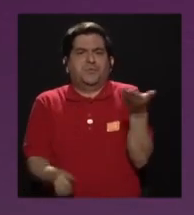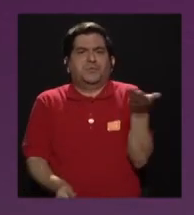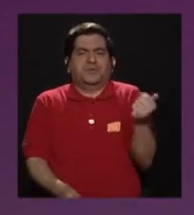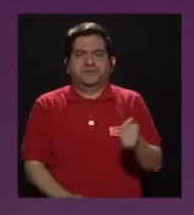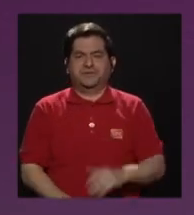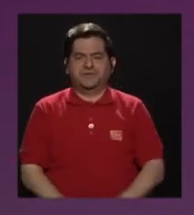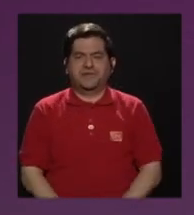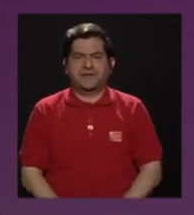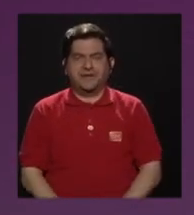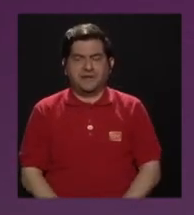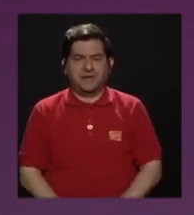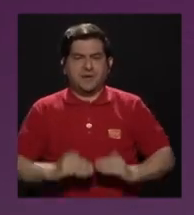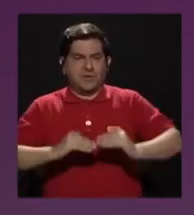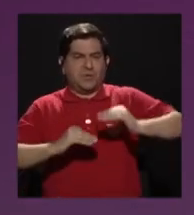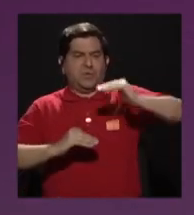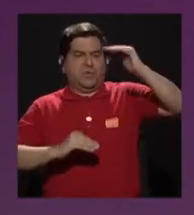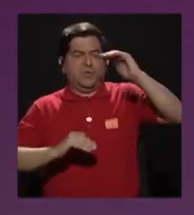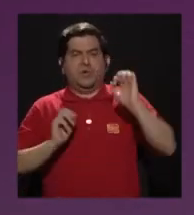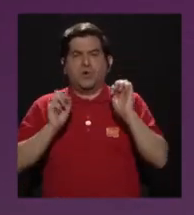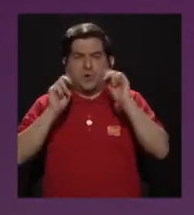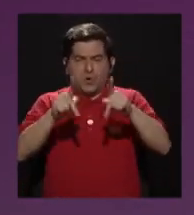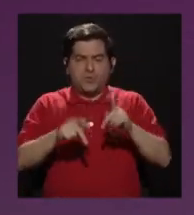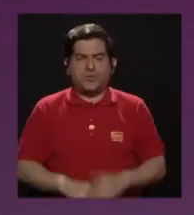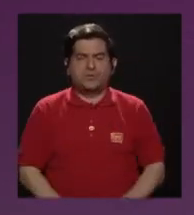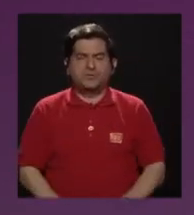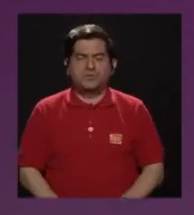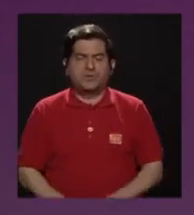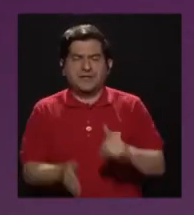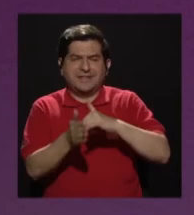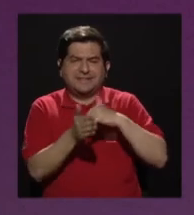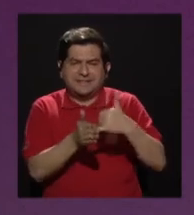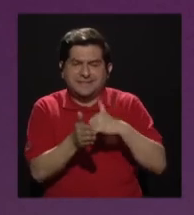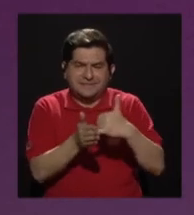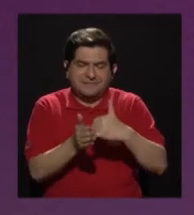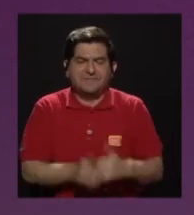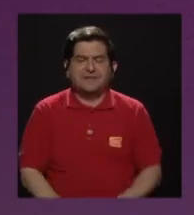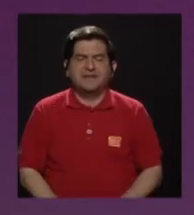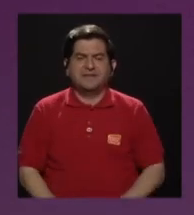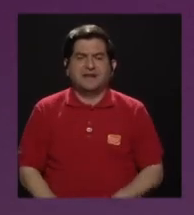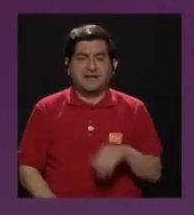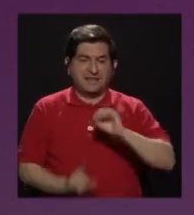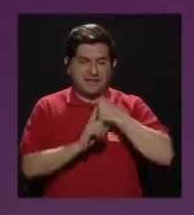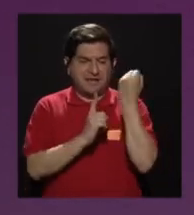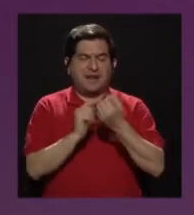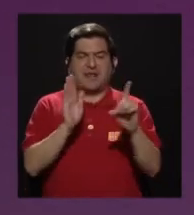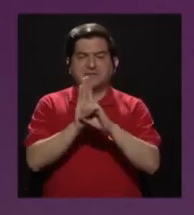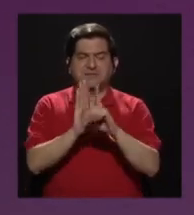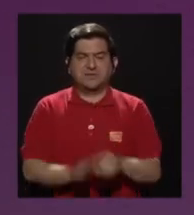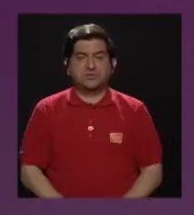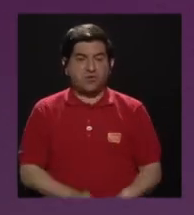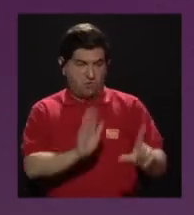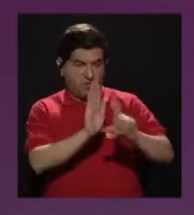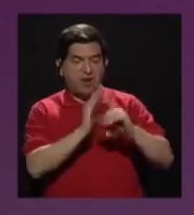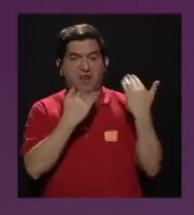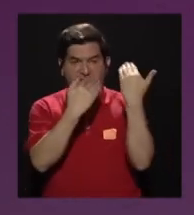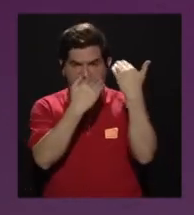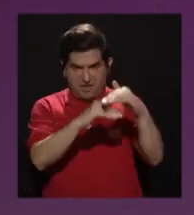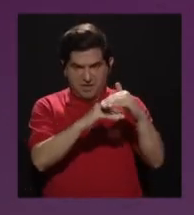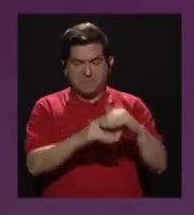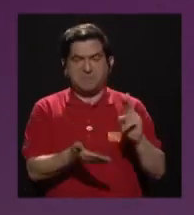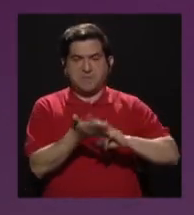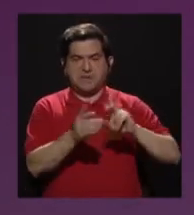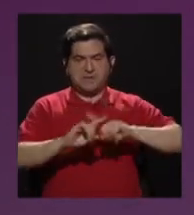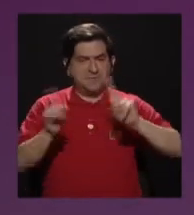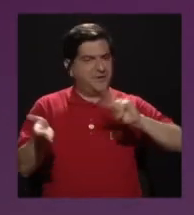mayores situaciones y portillos de vulneración de derechos. Claro. No necesariamente porque la ley restrinja que les contraten van a dejar